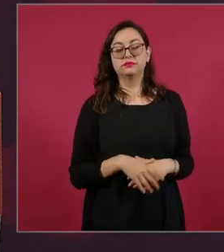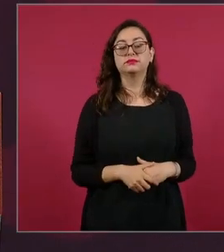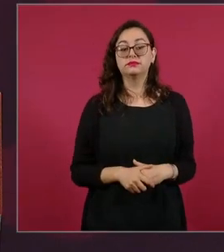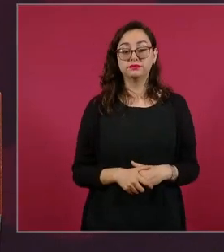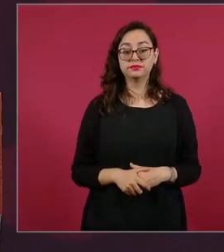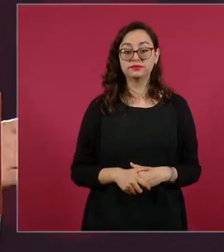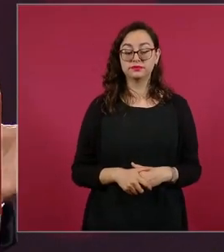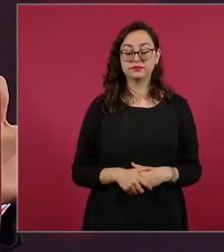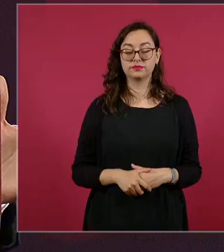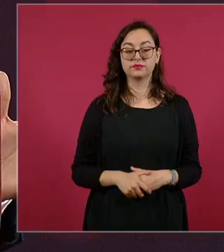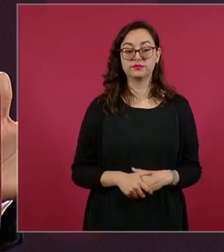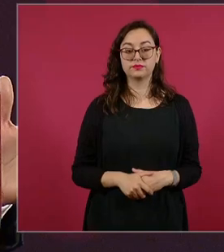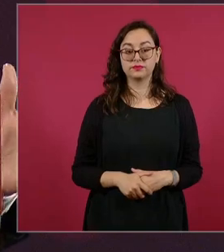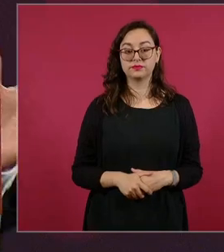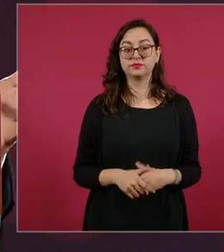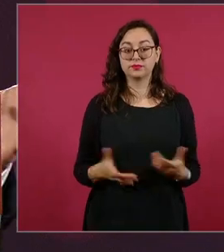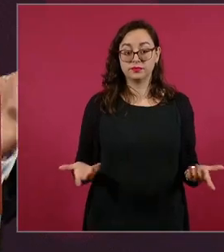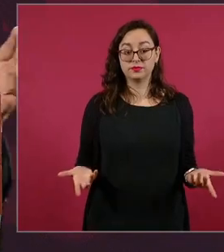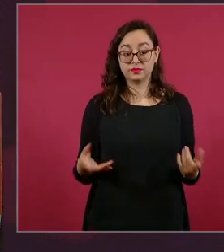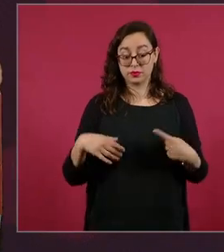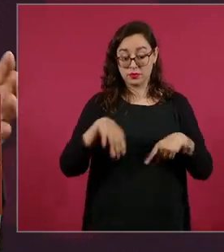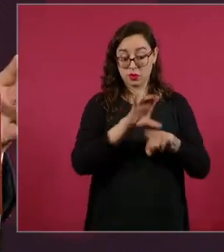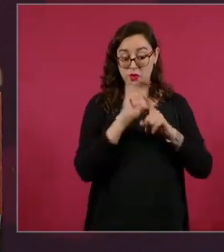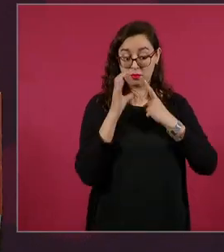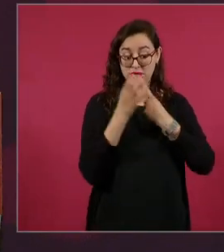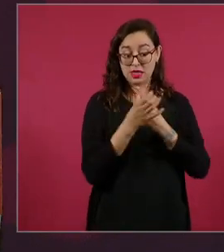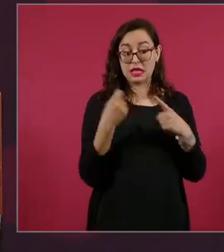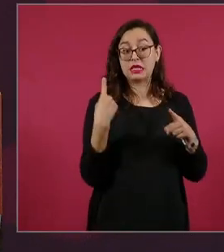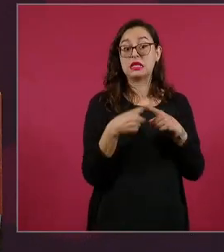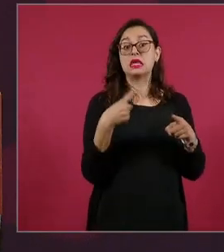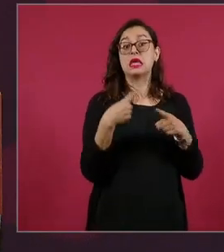porque ese comité que fue electo